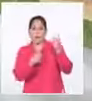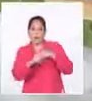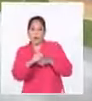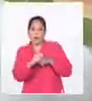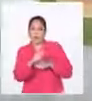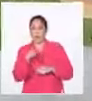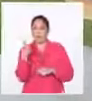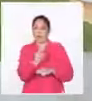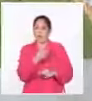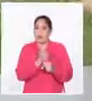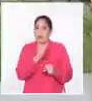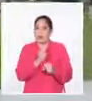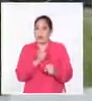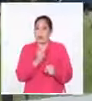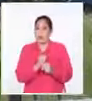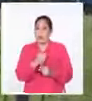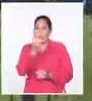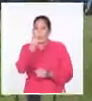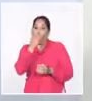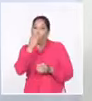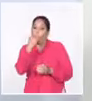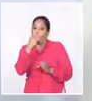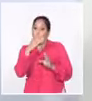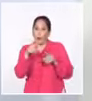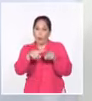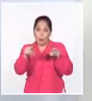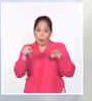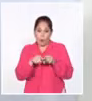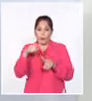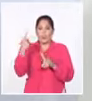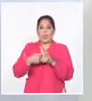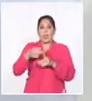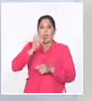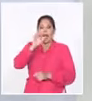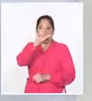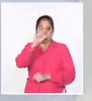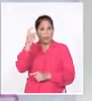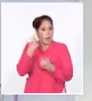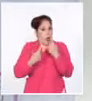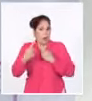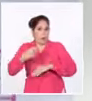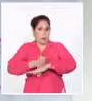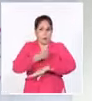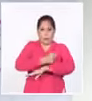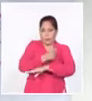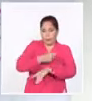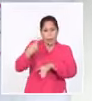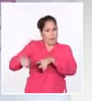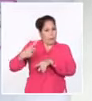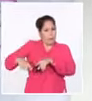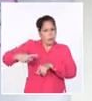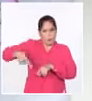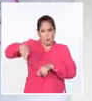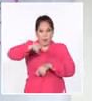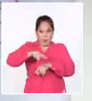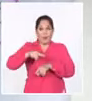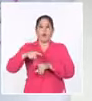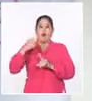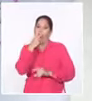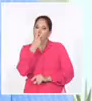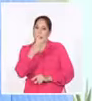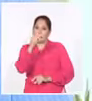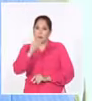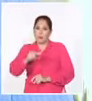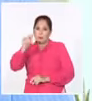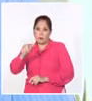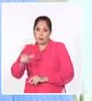nuestros trabajadores por comedor y cafetería, por transporte obrero o por productos que le vendemos como parte de la atención al hombre, sean